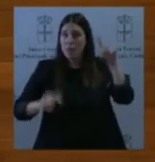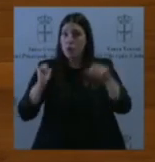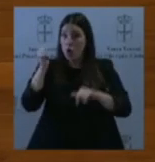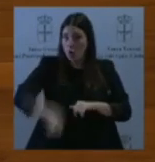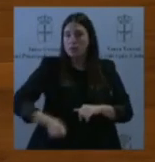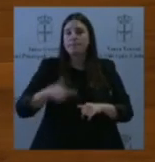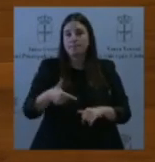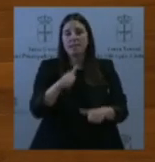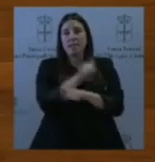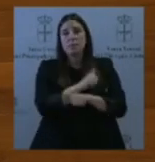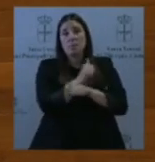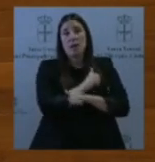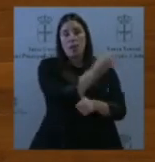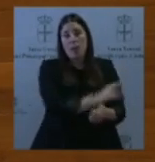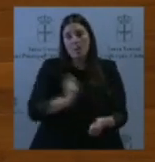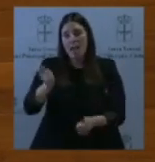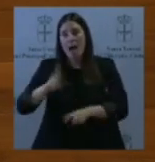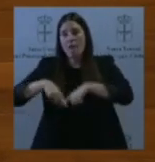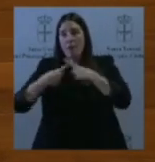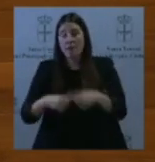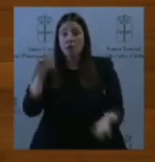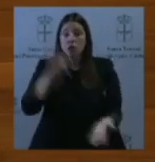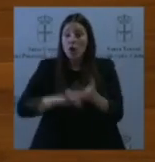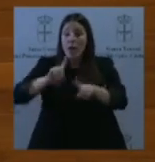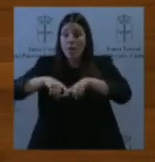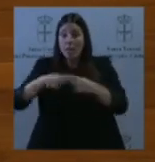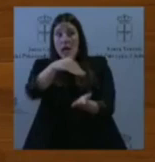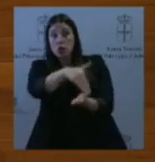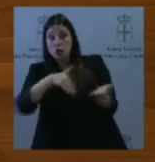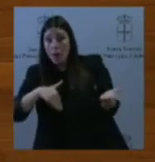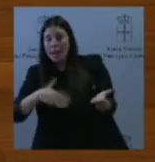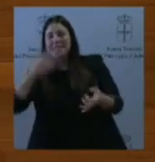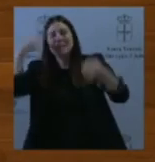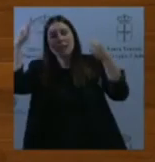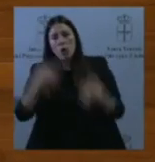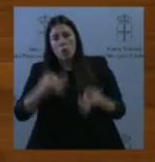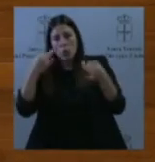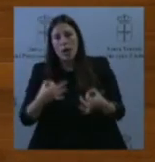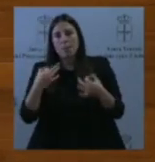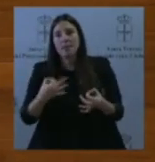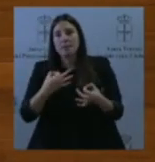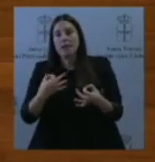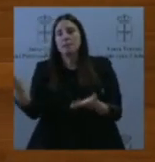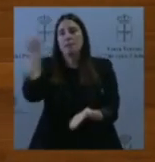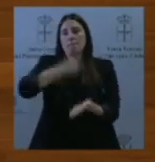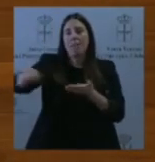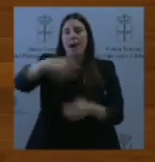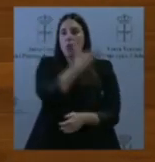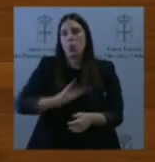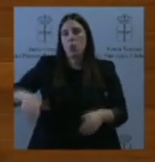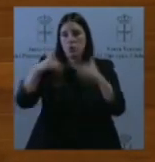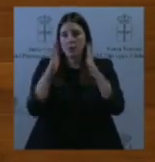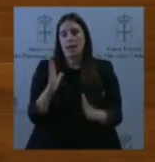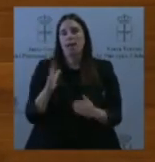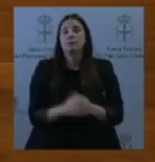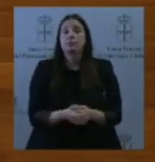En cuanto esas familias puedan cobrar, seguramente, y está clarísimo, van a pagar a los propietarios de las viviendas en alquiler. De la misma forma que pedimos al